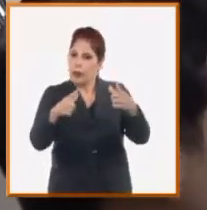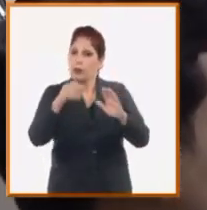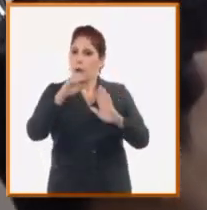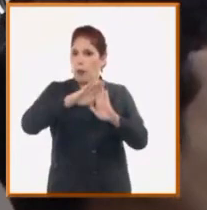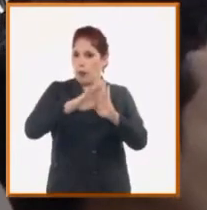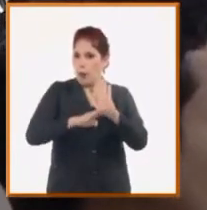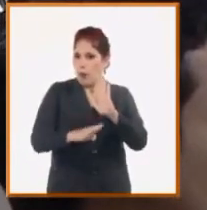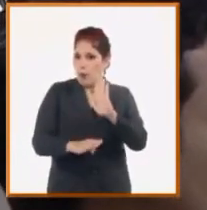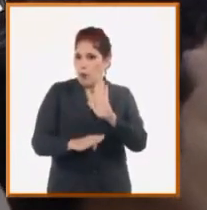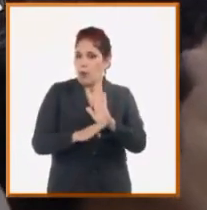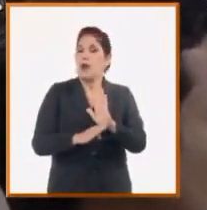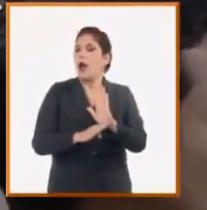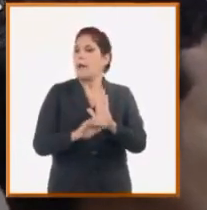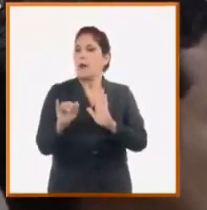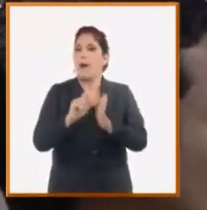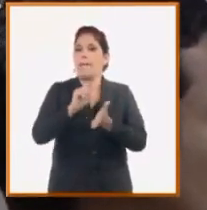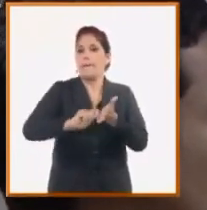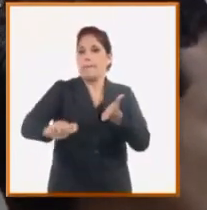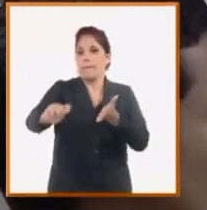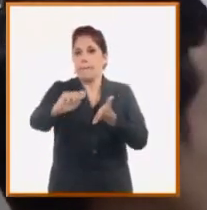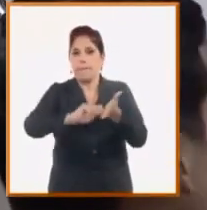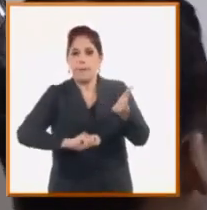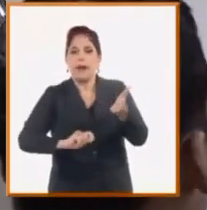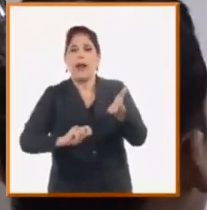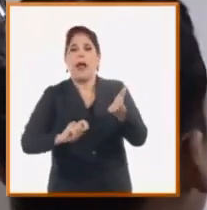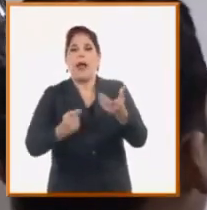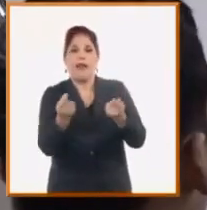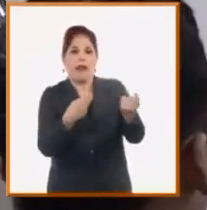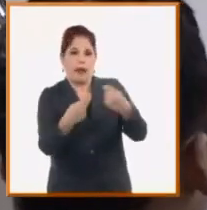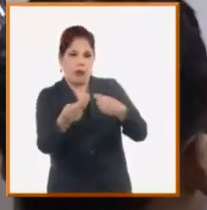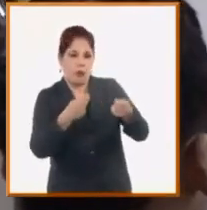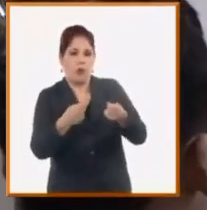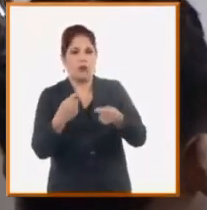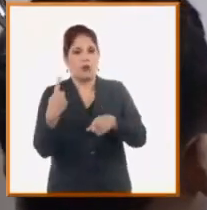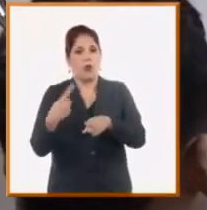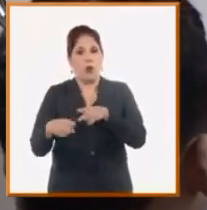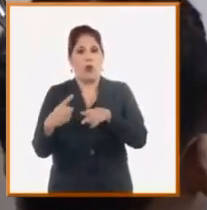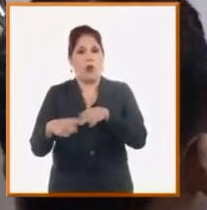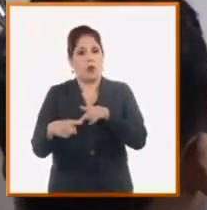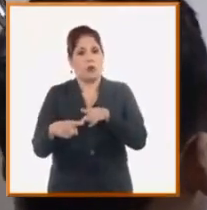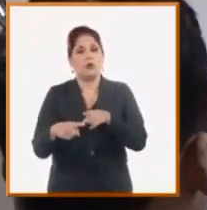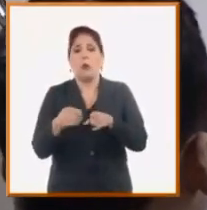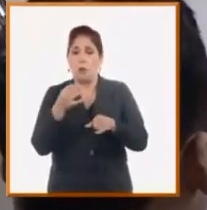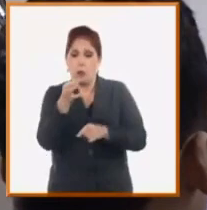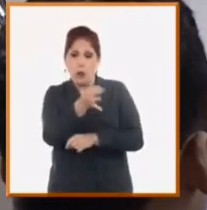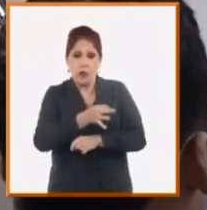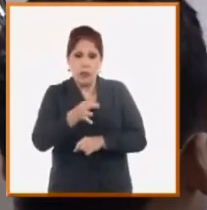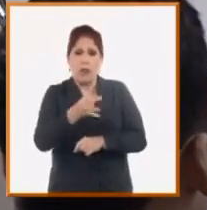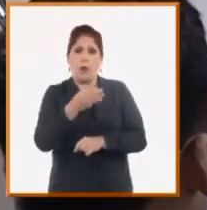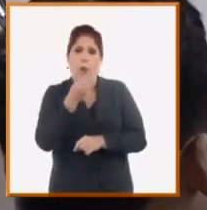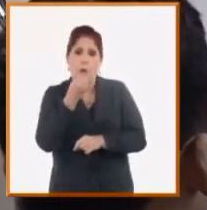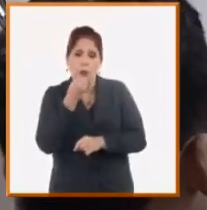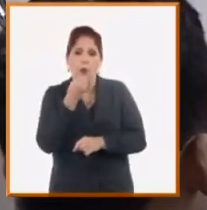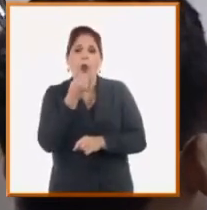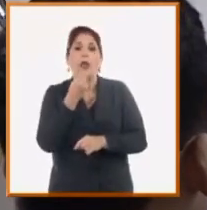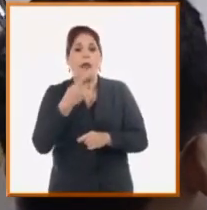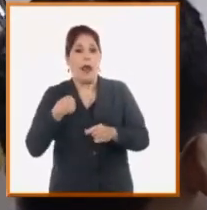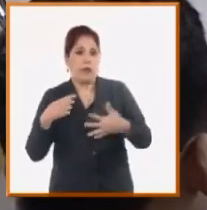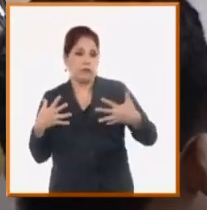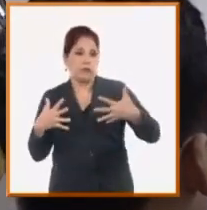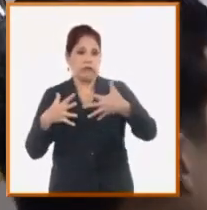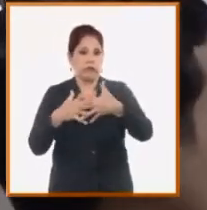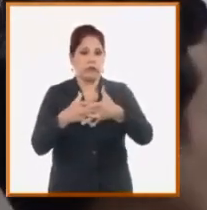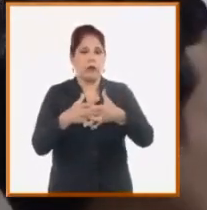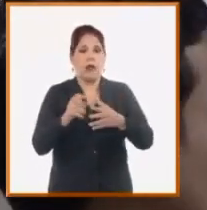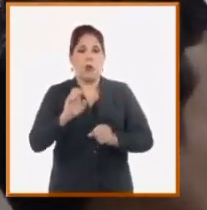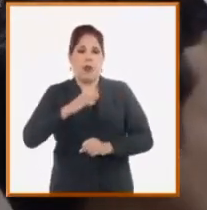programación de los planes de la circulación mercantil, que intervengan pero de una manera organizada y planificada. También en